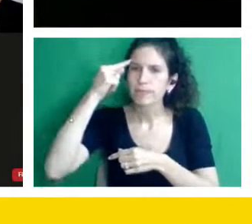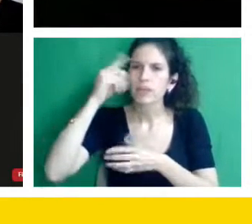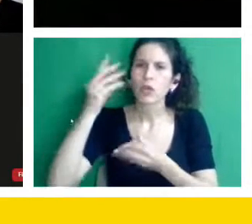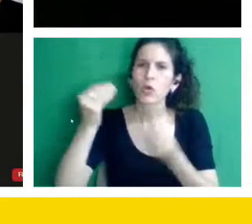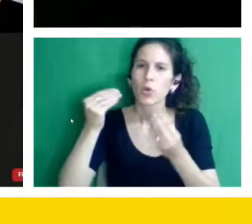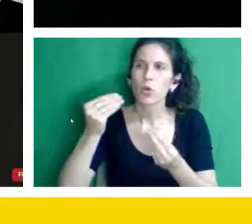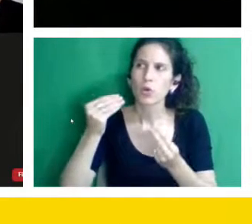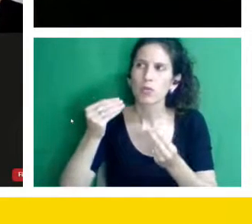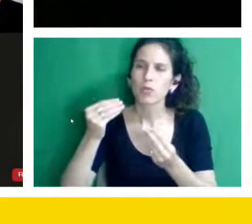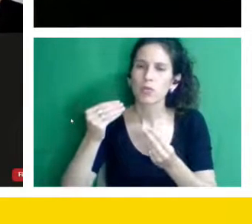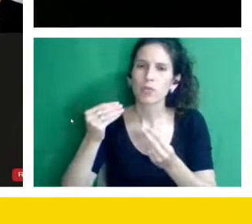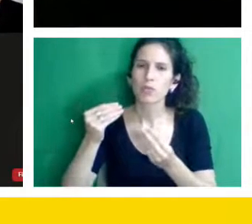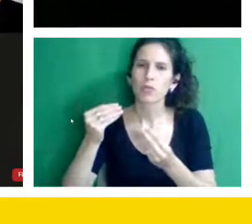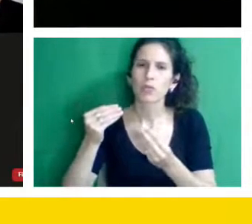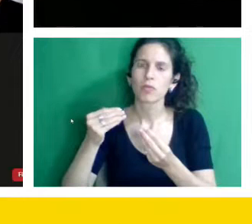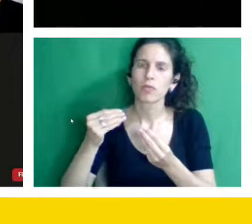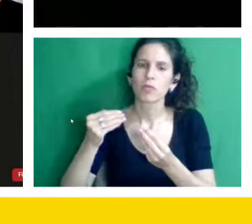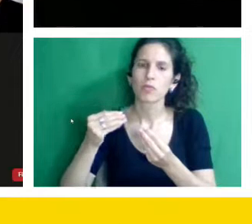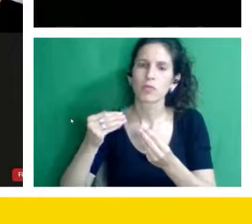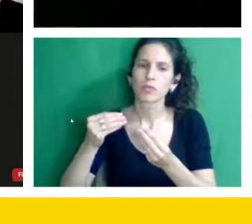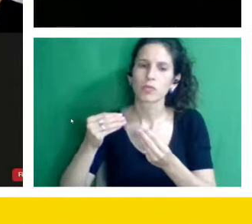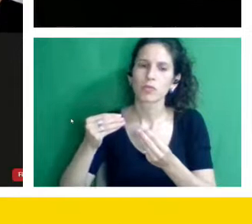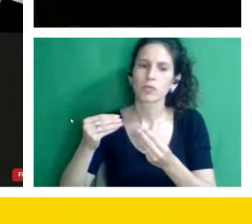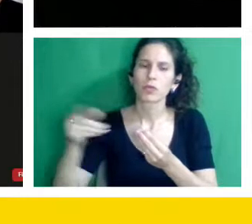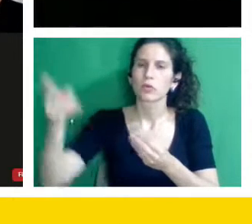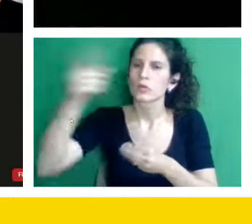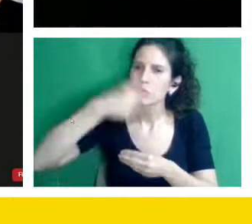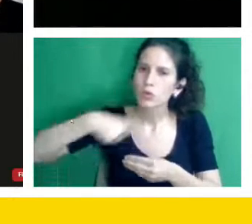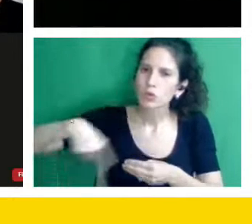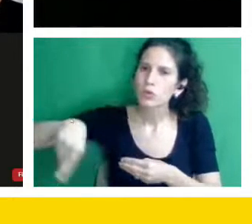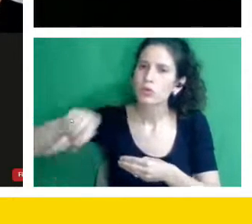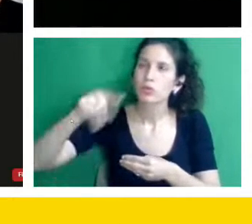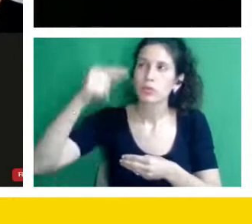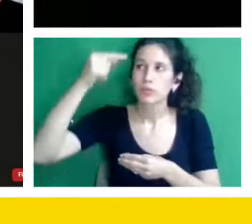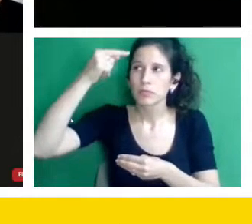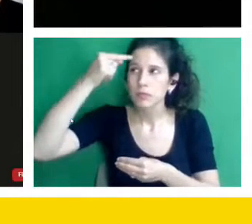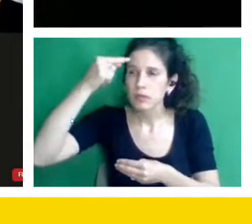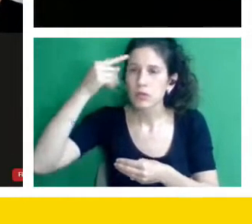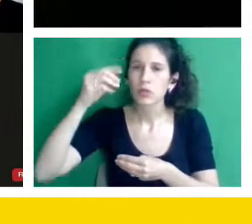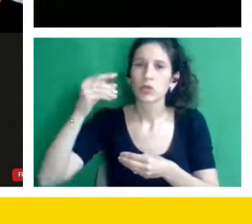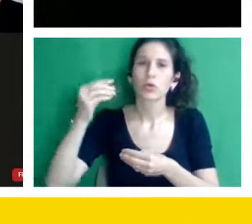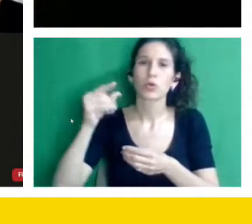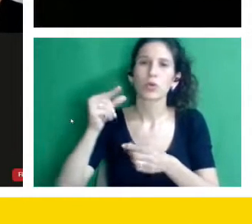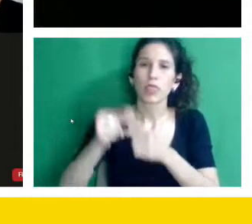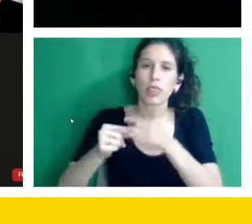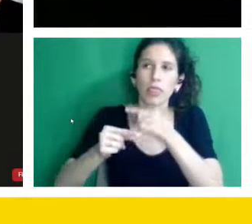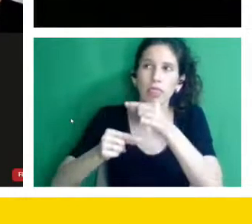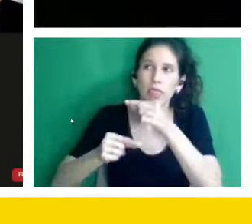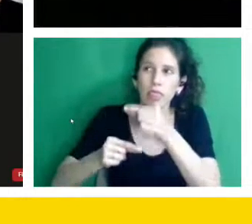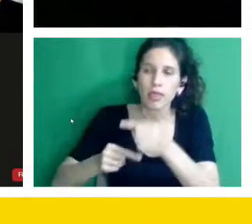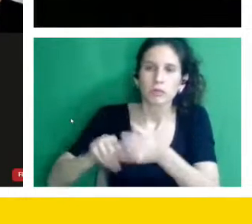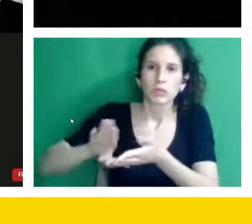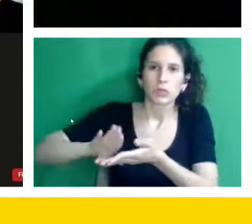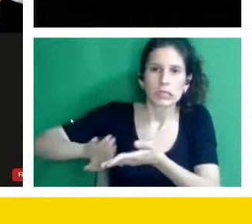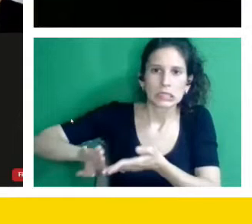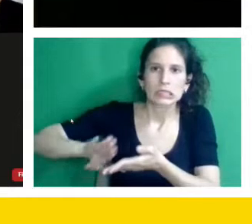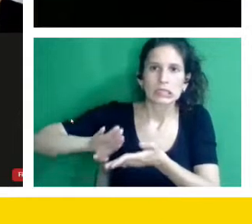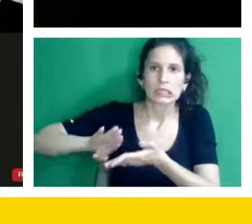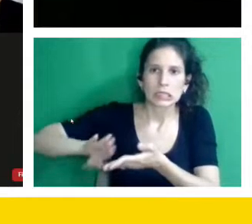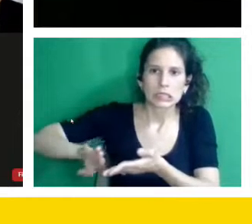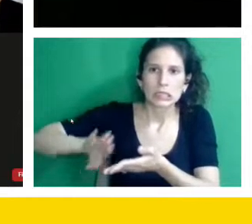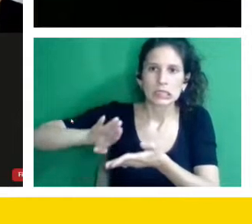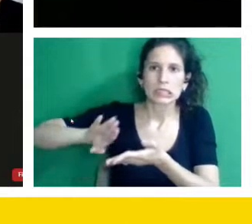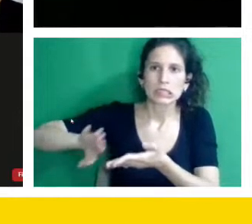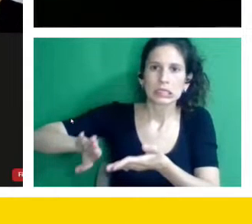como para tratar de mitigar las consecuencias y esperar en un mediano o largo plazo